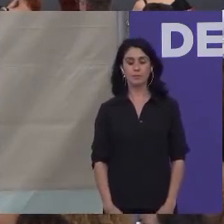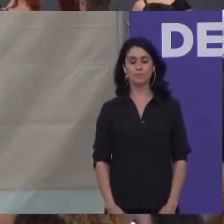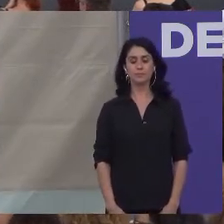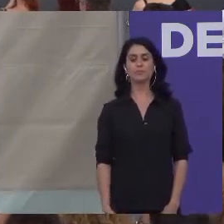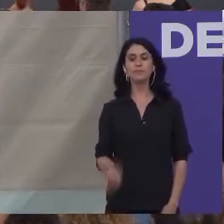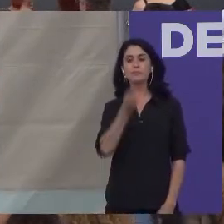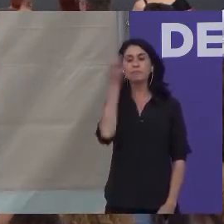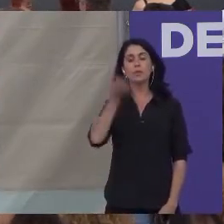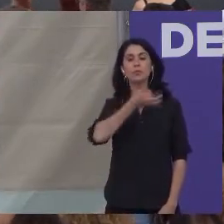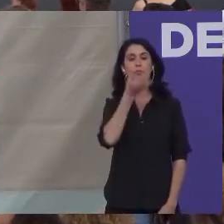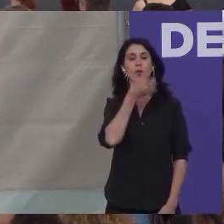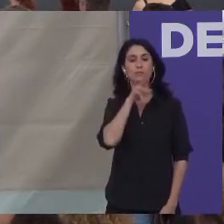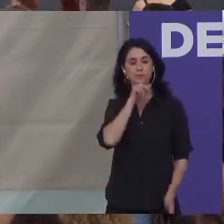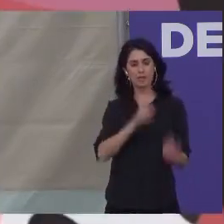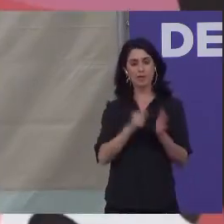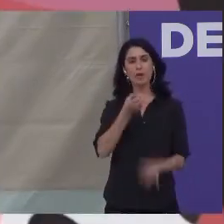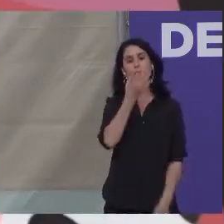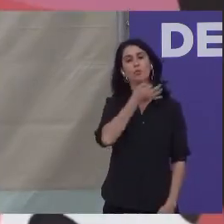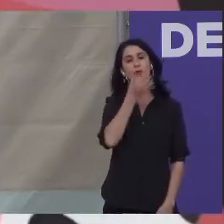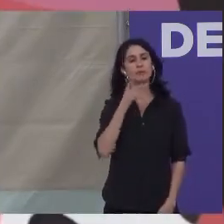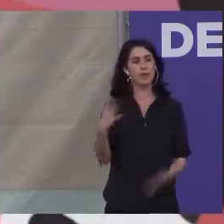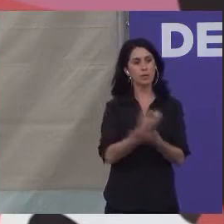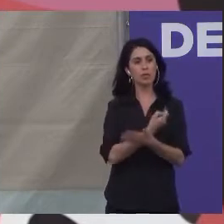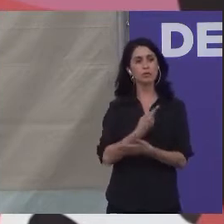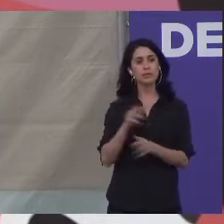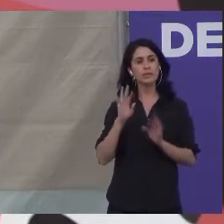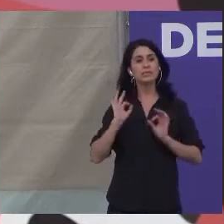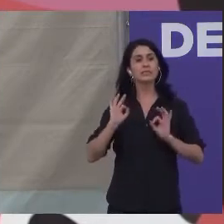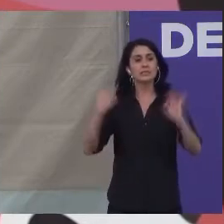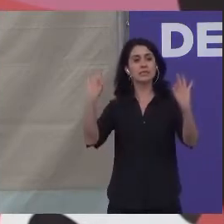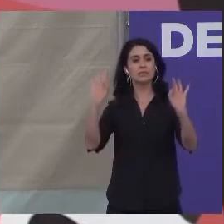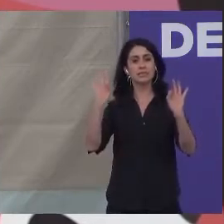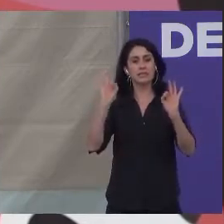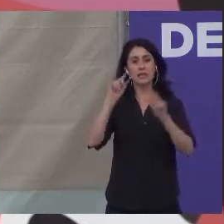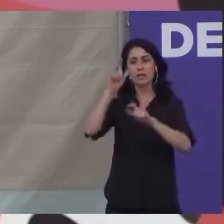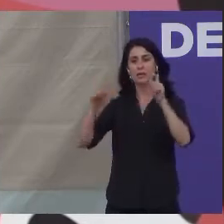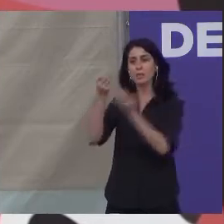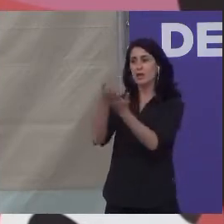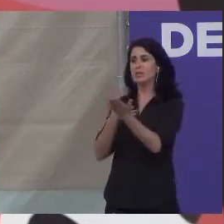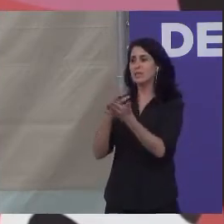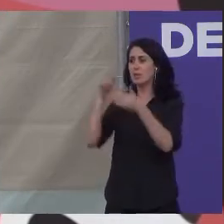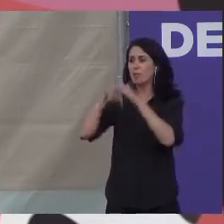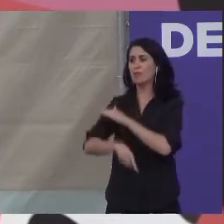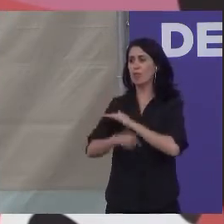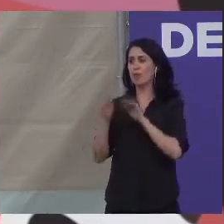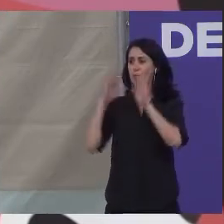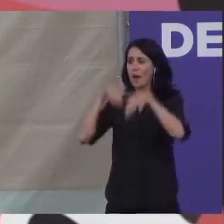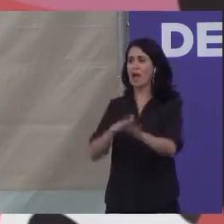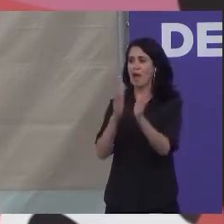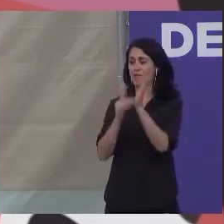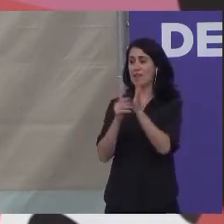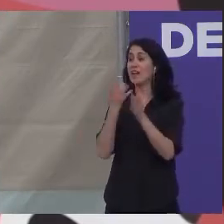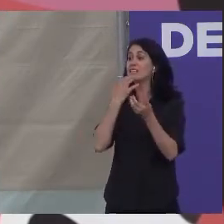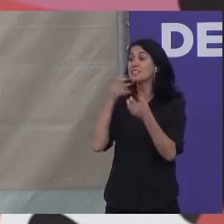Bona vesprada a tots. Una mención especial a Rafa Mercader y a Manuscrits, companys de Profu Valenciana. No hubiera sido posible sin vosaltres.